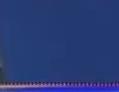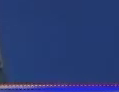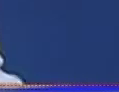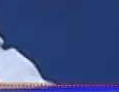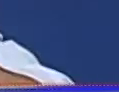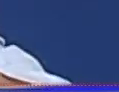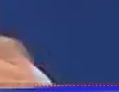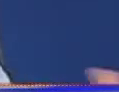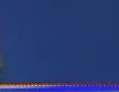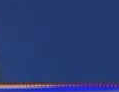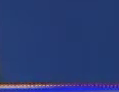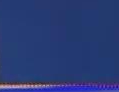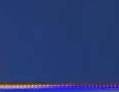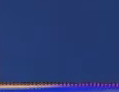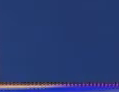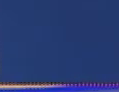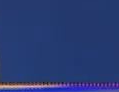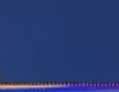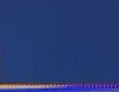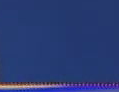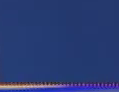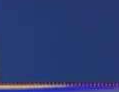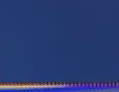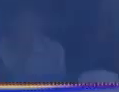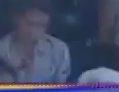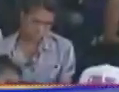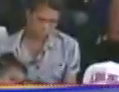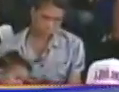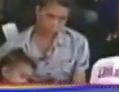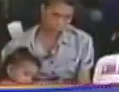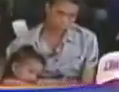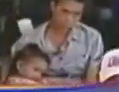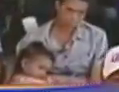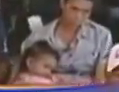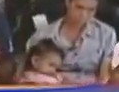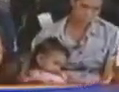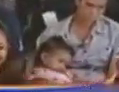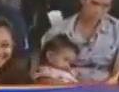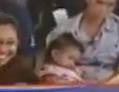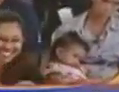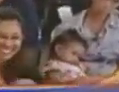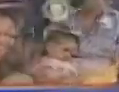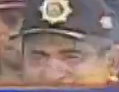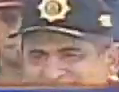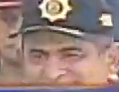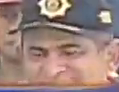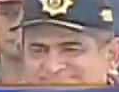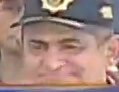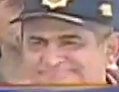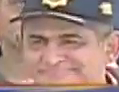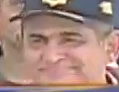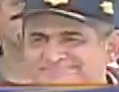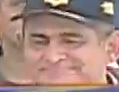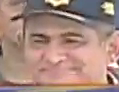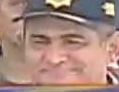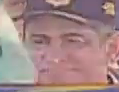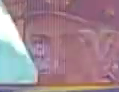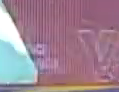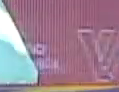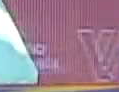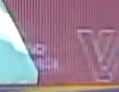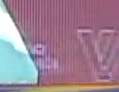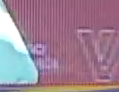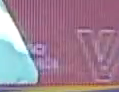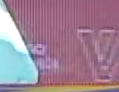estado Miranda, y los 21 municipios lo han disminuido. Así que ha sido una competencia difícil. Valga la información y